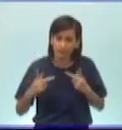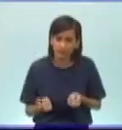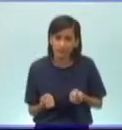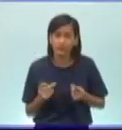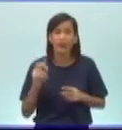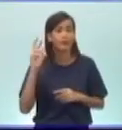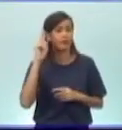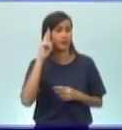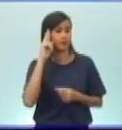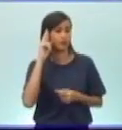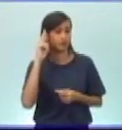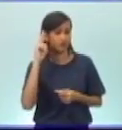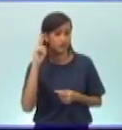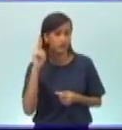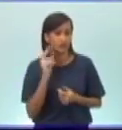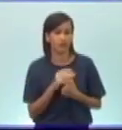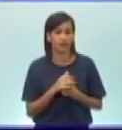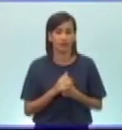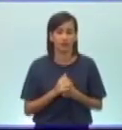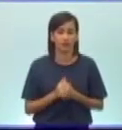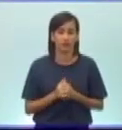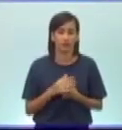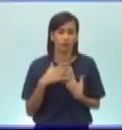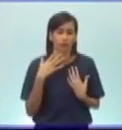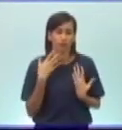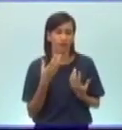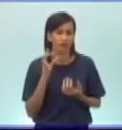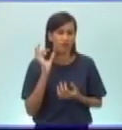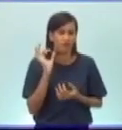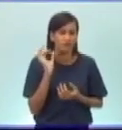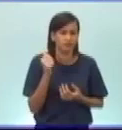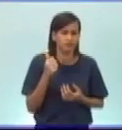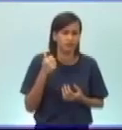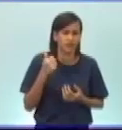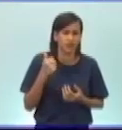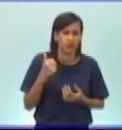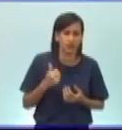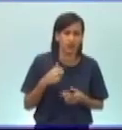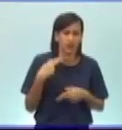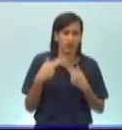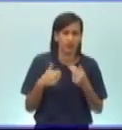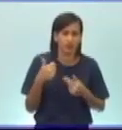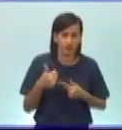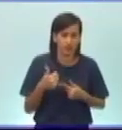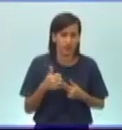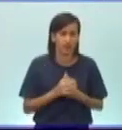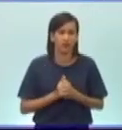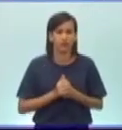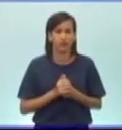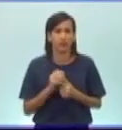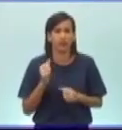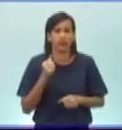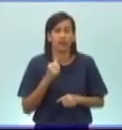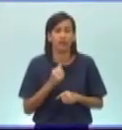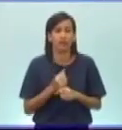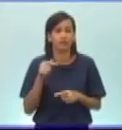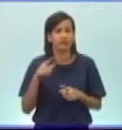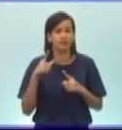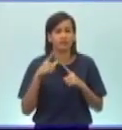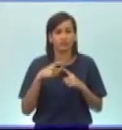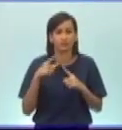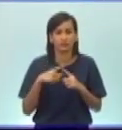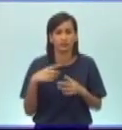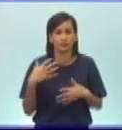recordar cuál es el correcto orden operacional a seguir para trabajar con este tipo de